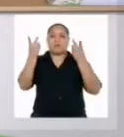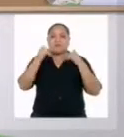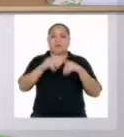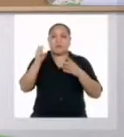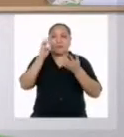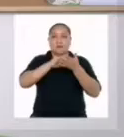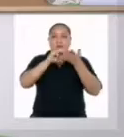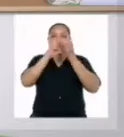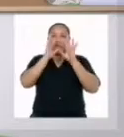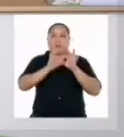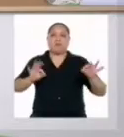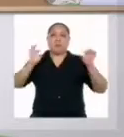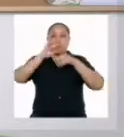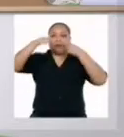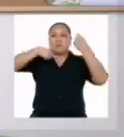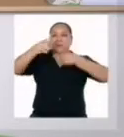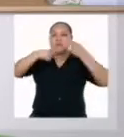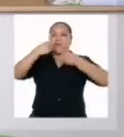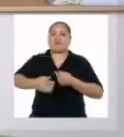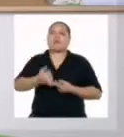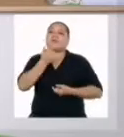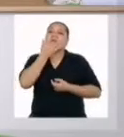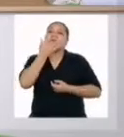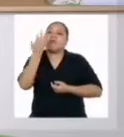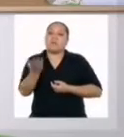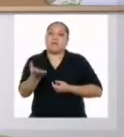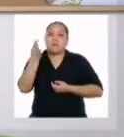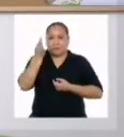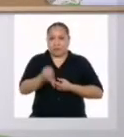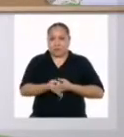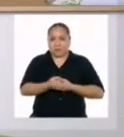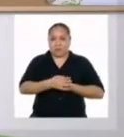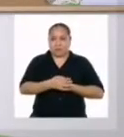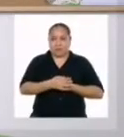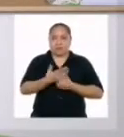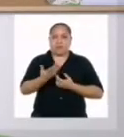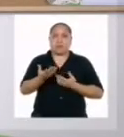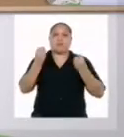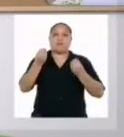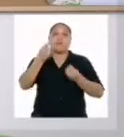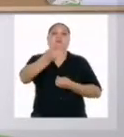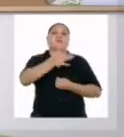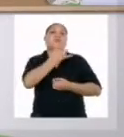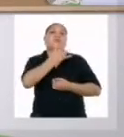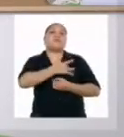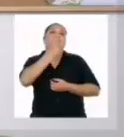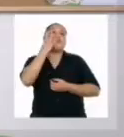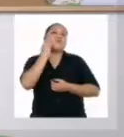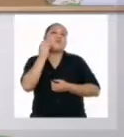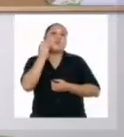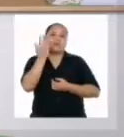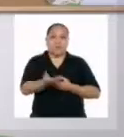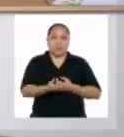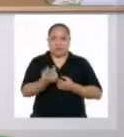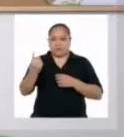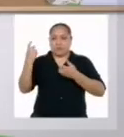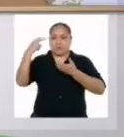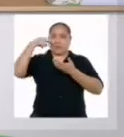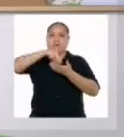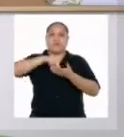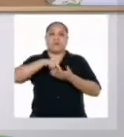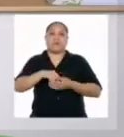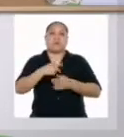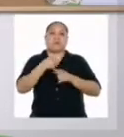lo importante es contar sucesos reales a partir de cómo los hayas experimentado como